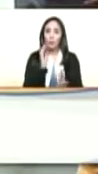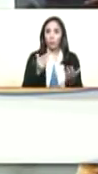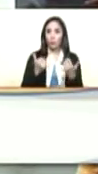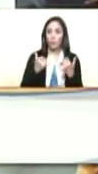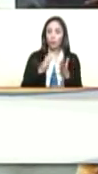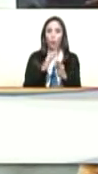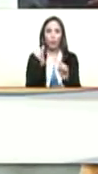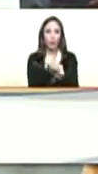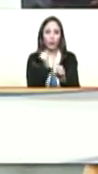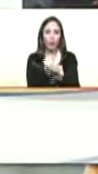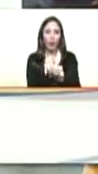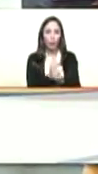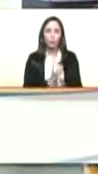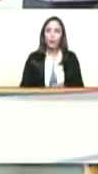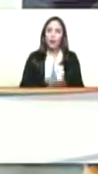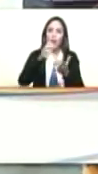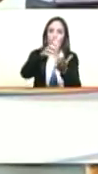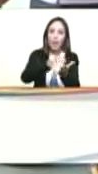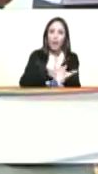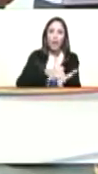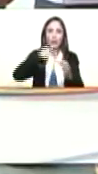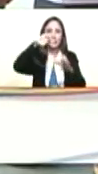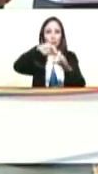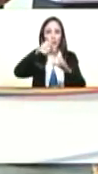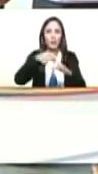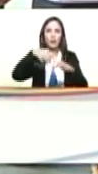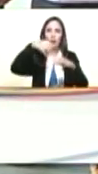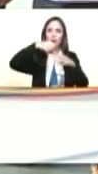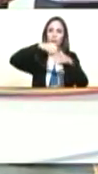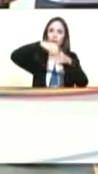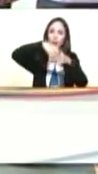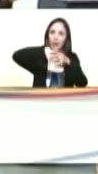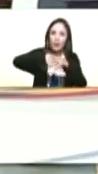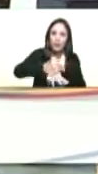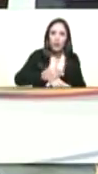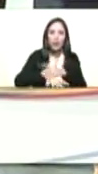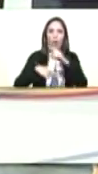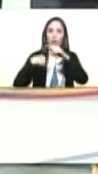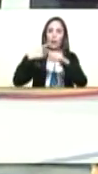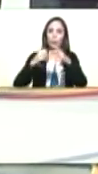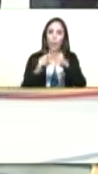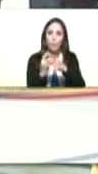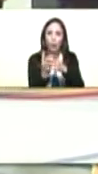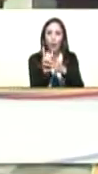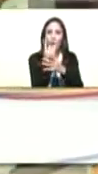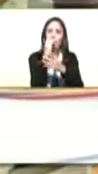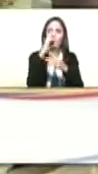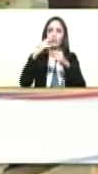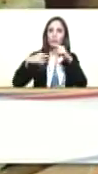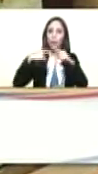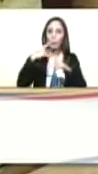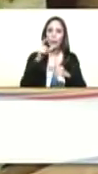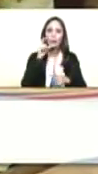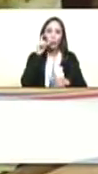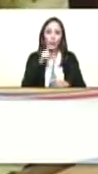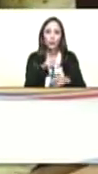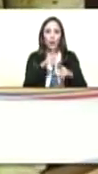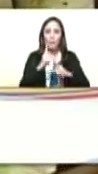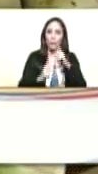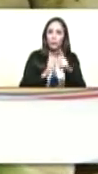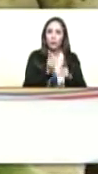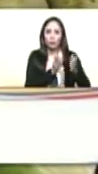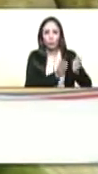la plántula, ver la mata y después ver el pimentón, la cebolla, el tomate, el producto, el ocumo, y llevarlo a su